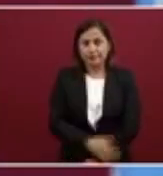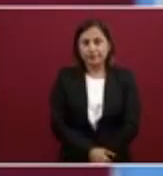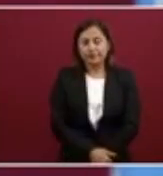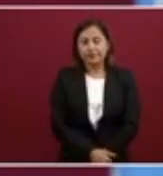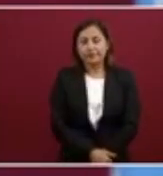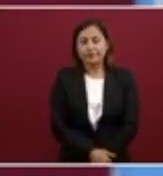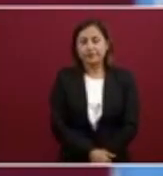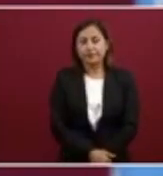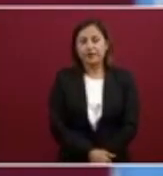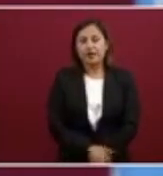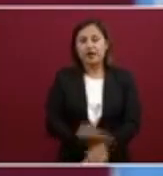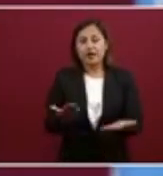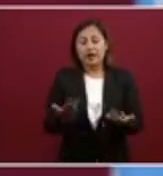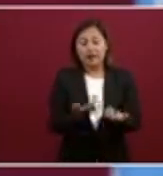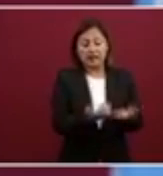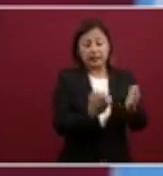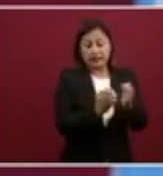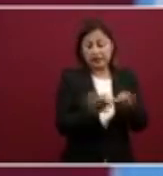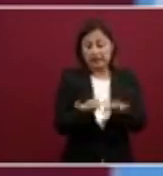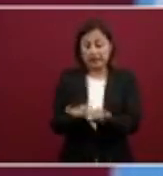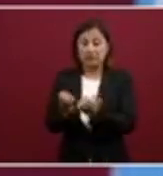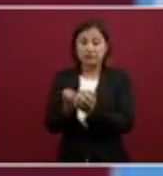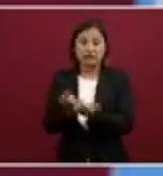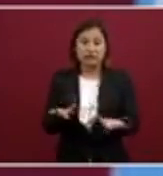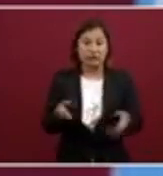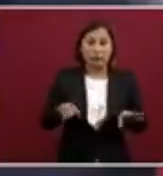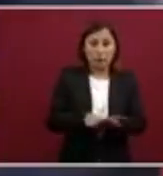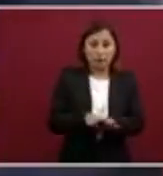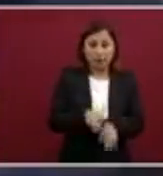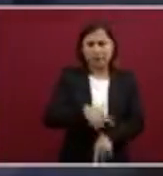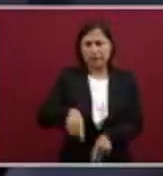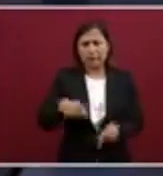inaceptable, que no hubiesen estadios de béisbol en